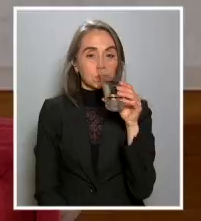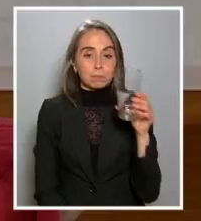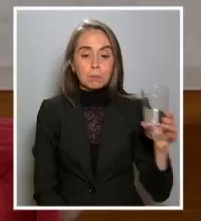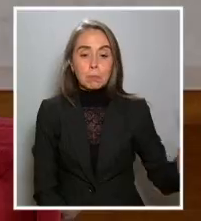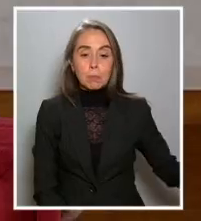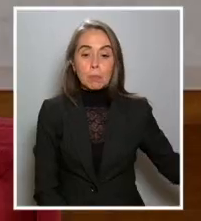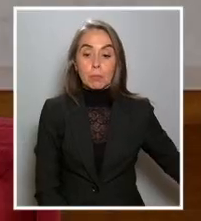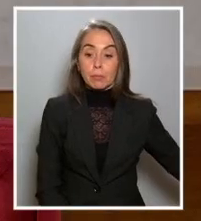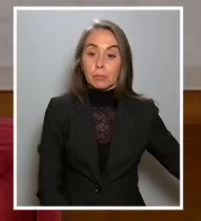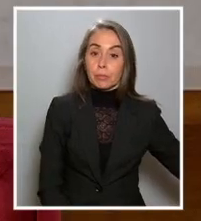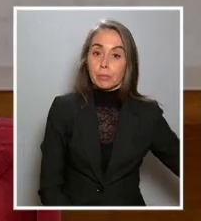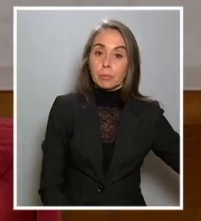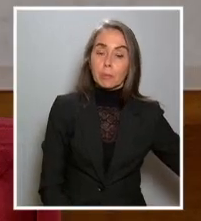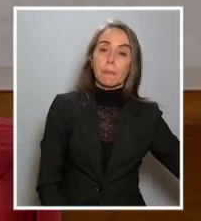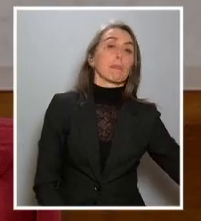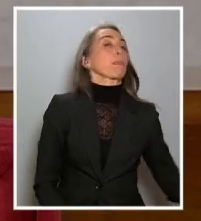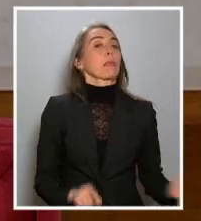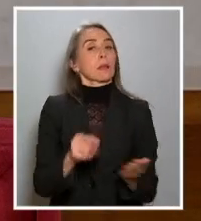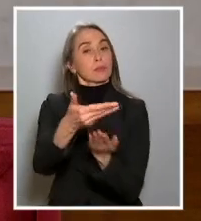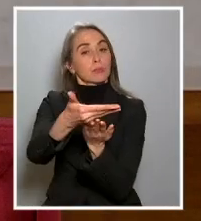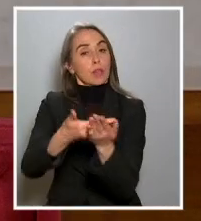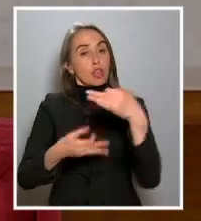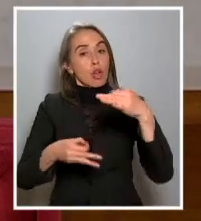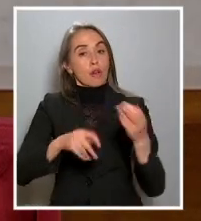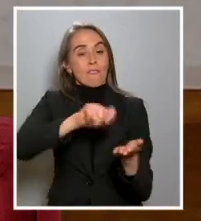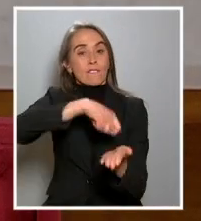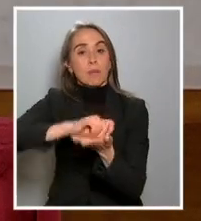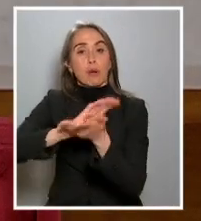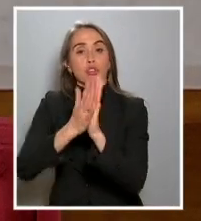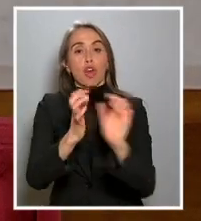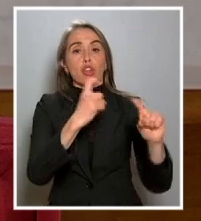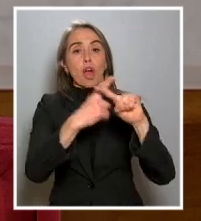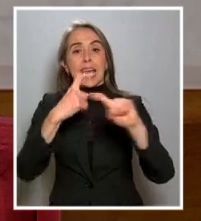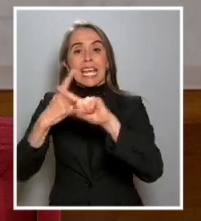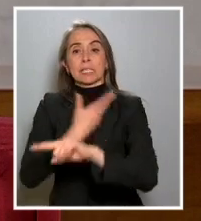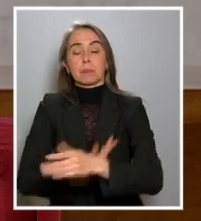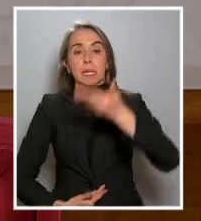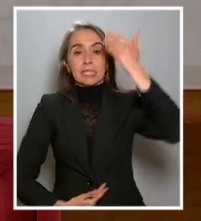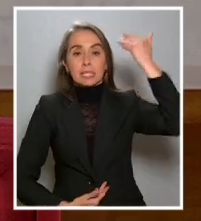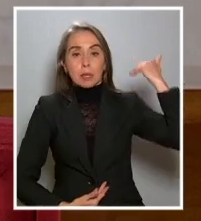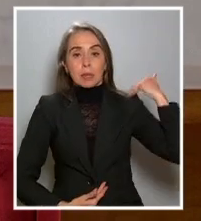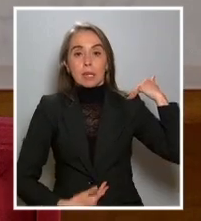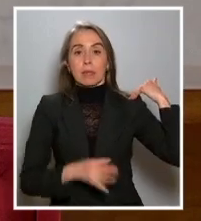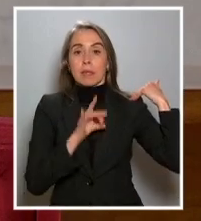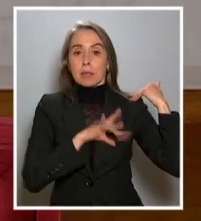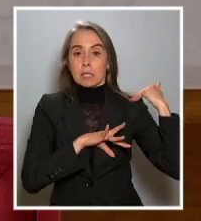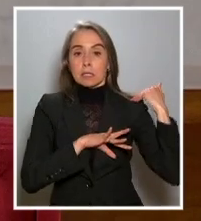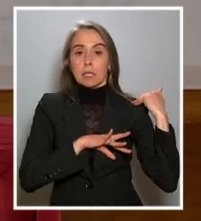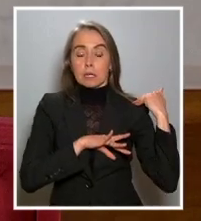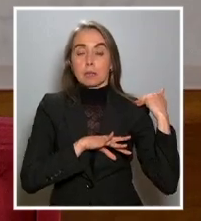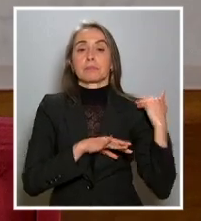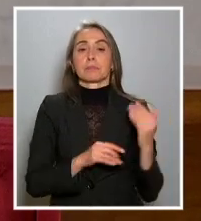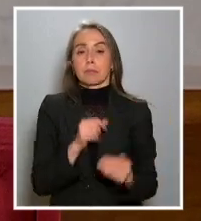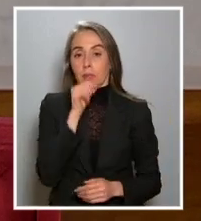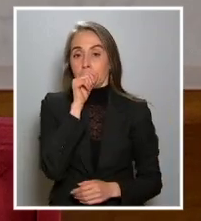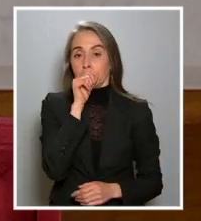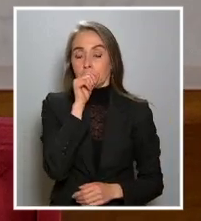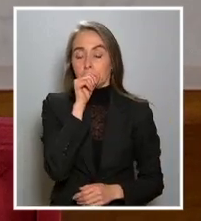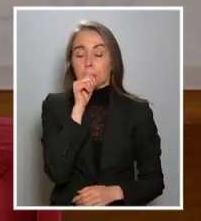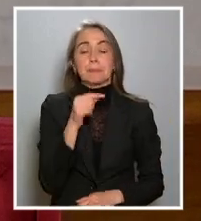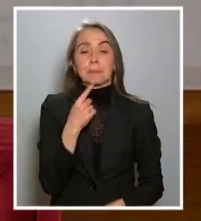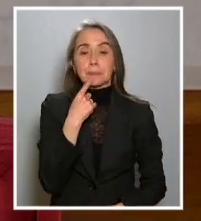Este documento fue firmado por todos los exmandatarios de Chile. Y me permito